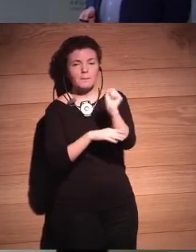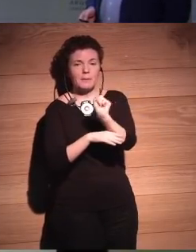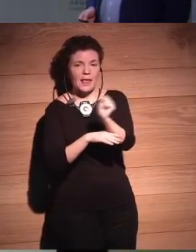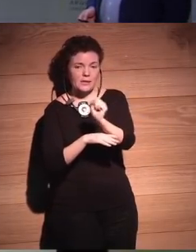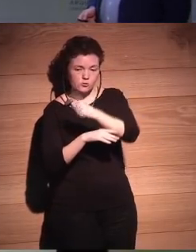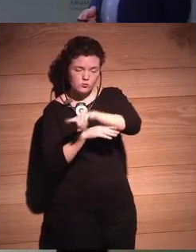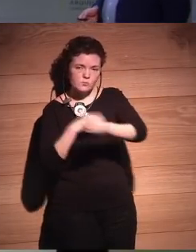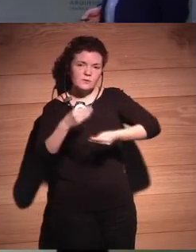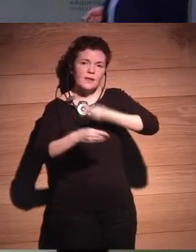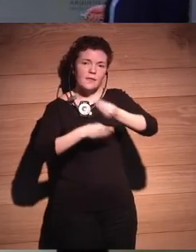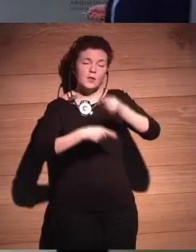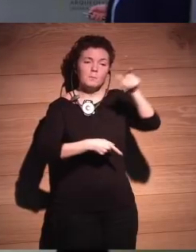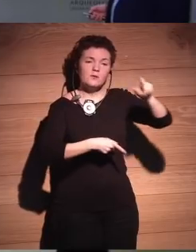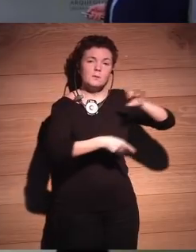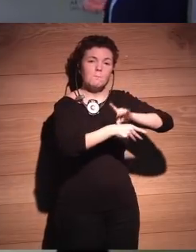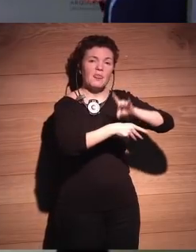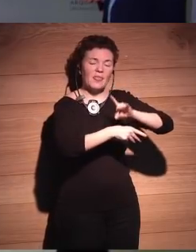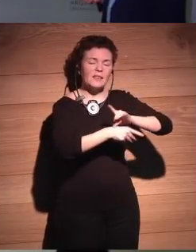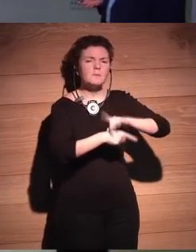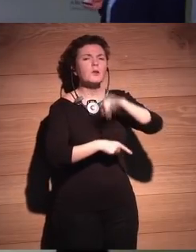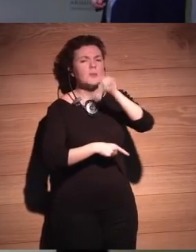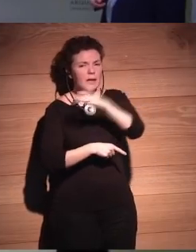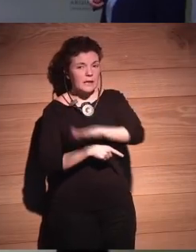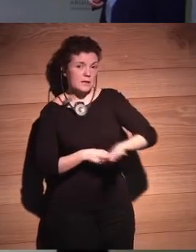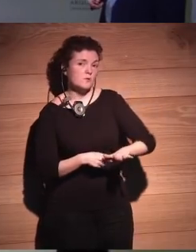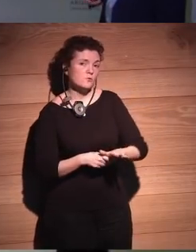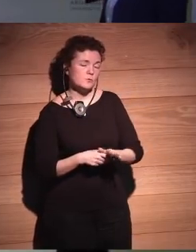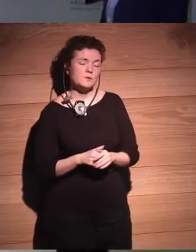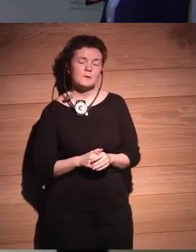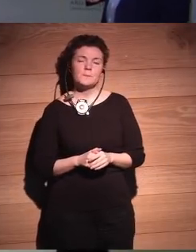Parkinson que hemos estado haciendo en pacientes, pero también en niños.